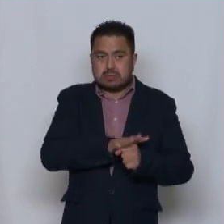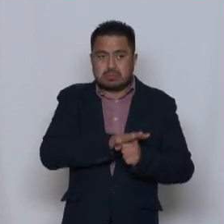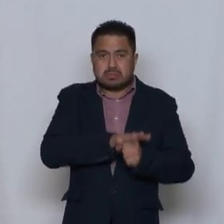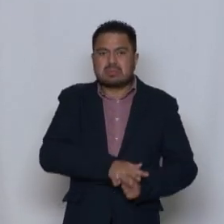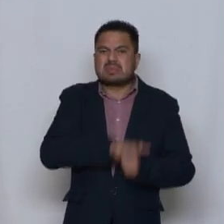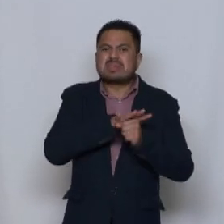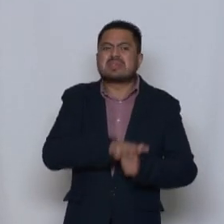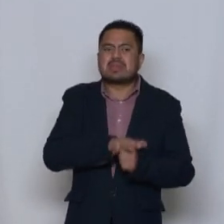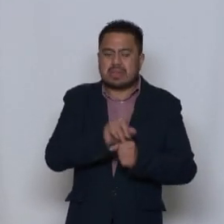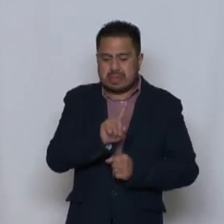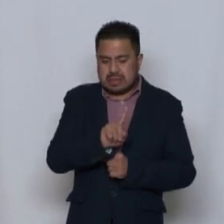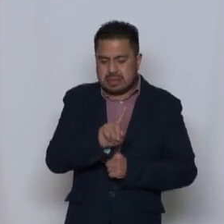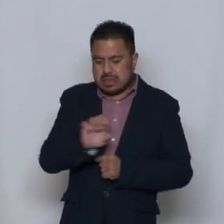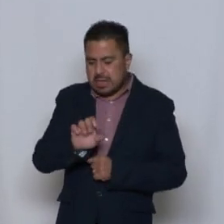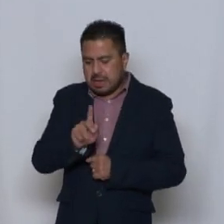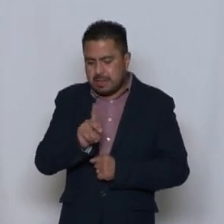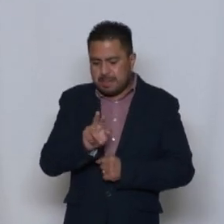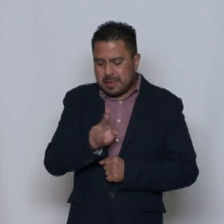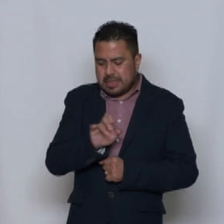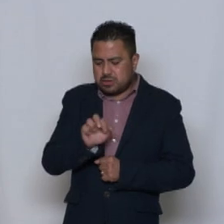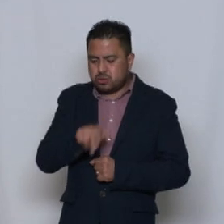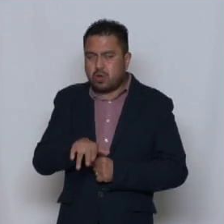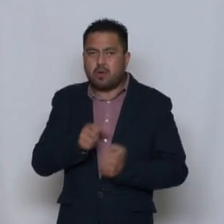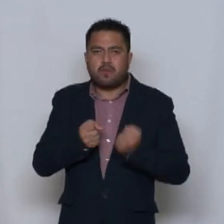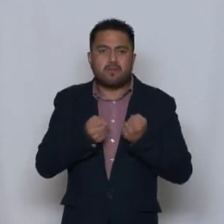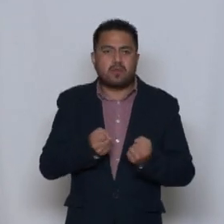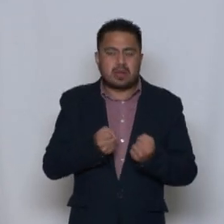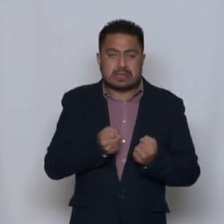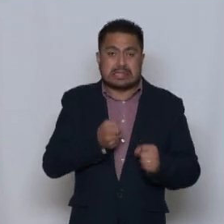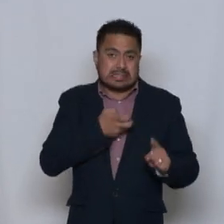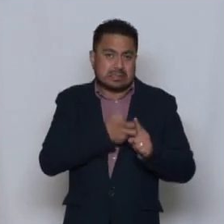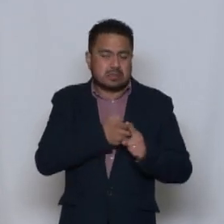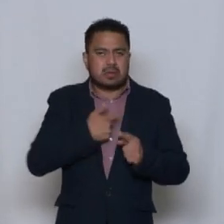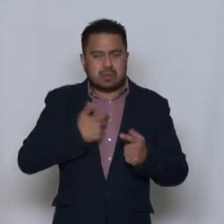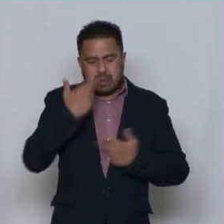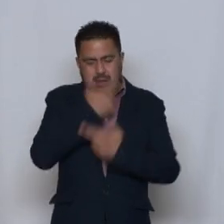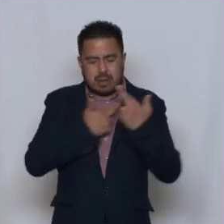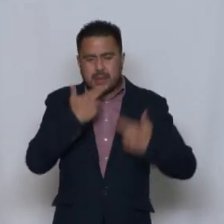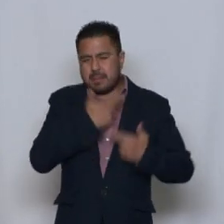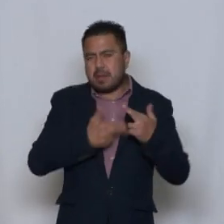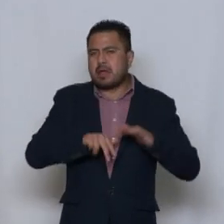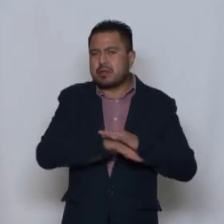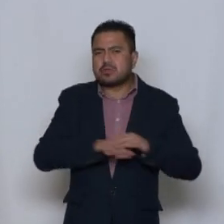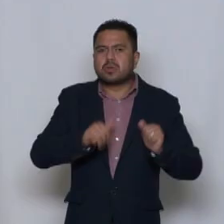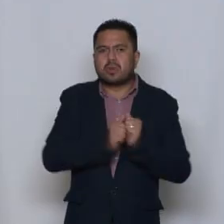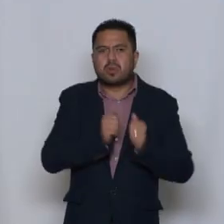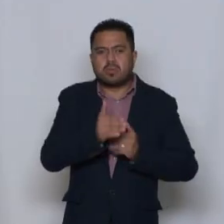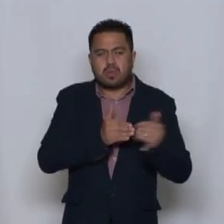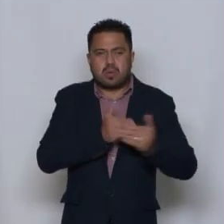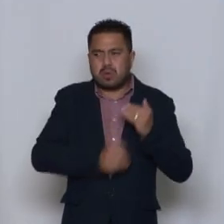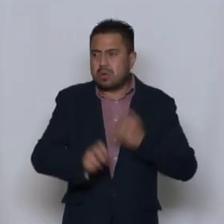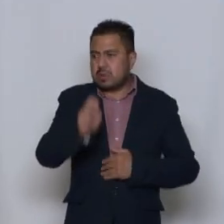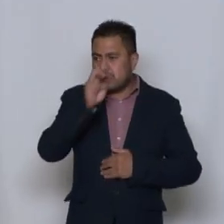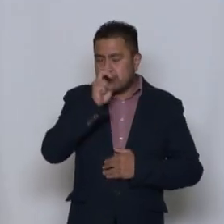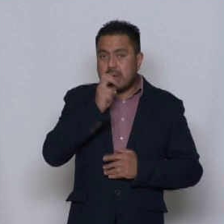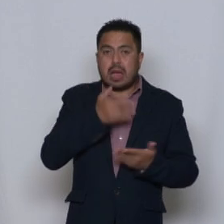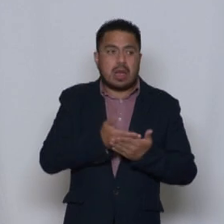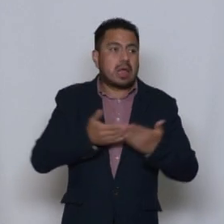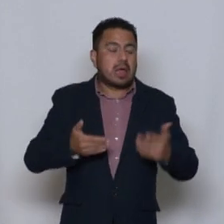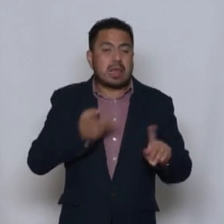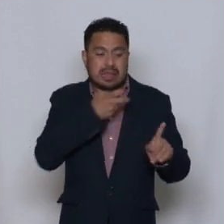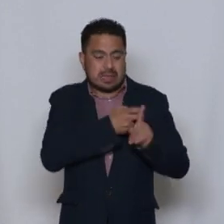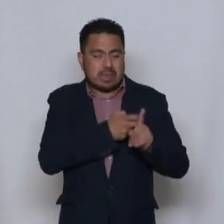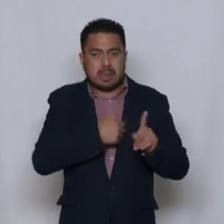relación de presión. La presión de la fuerza entre área. Eso es lo que revisamos básicamente en los modelos rígidos. Entonces, aquí